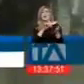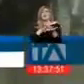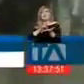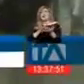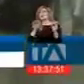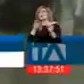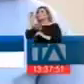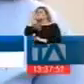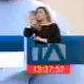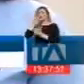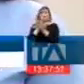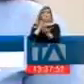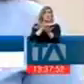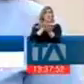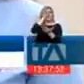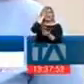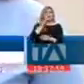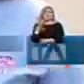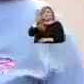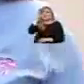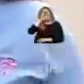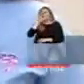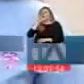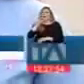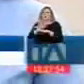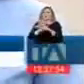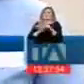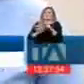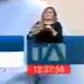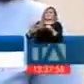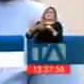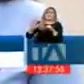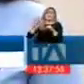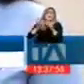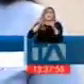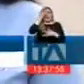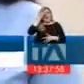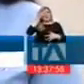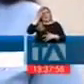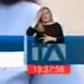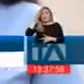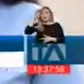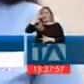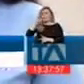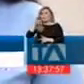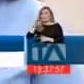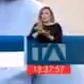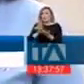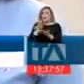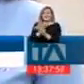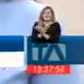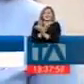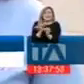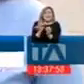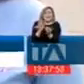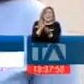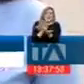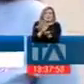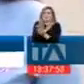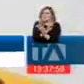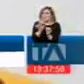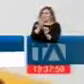del IES. En ningún lado, yo la busqué por todo el país, mis pacientes buscaron por todos lados, no estaba la medicación. No la tenía el IES, no la tenía